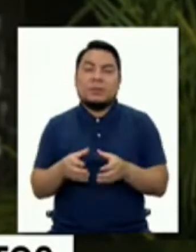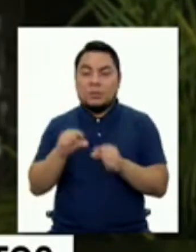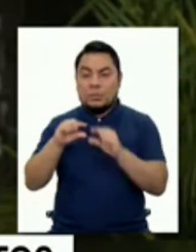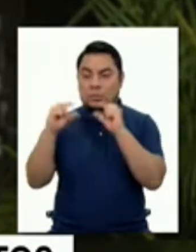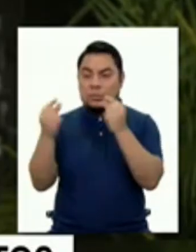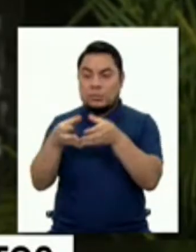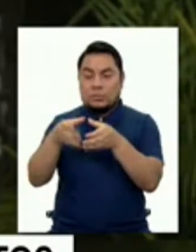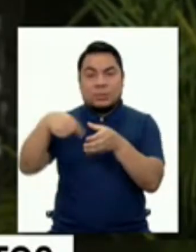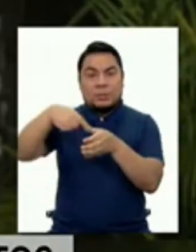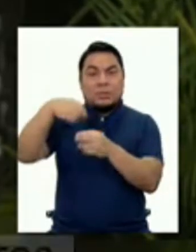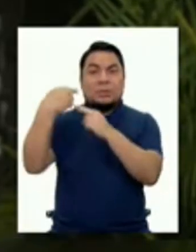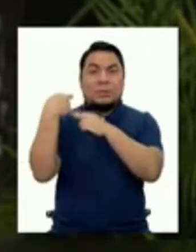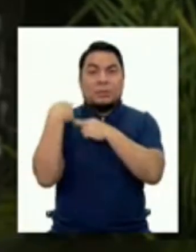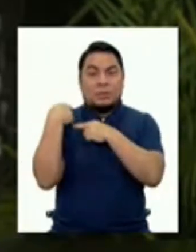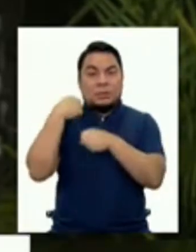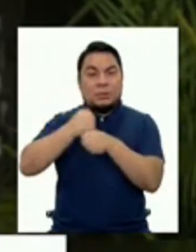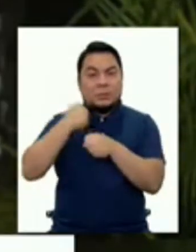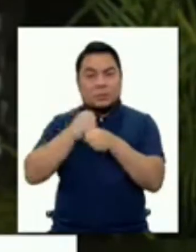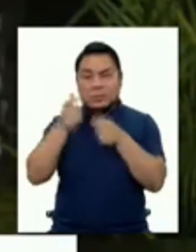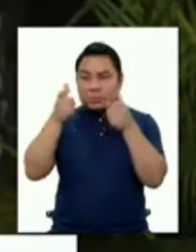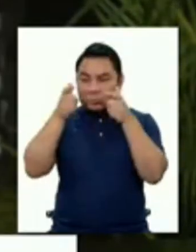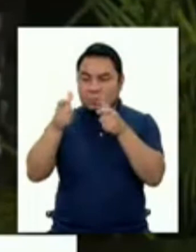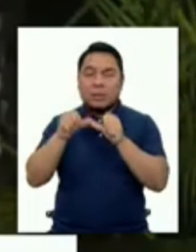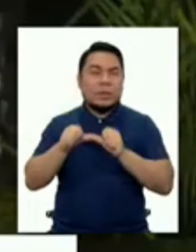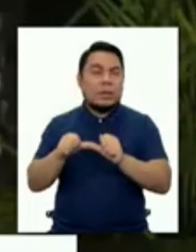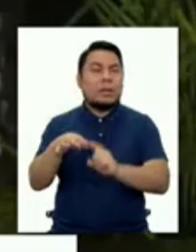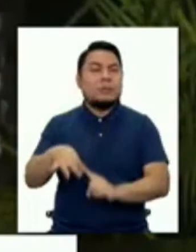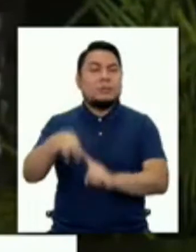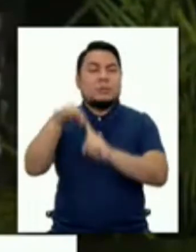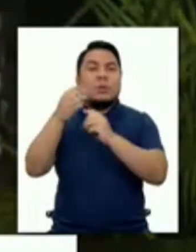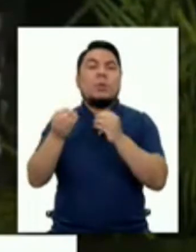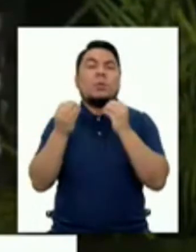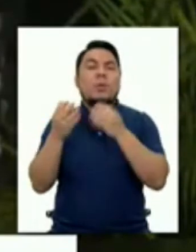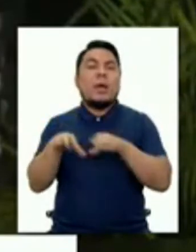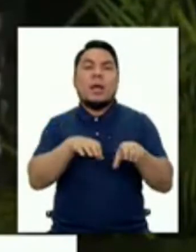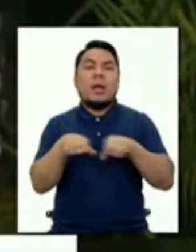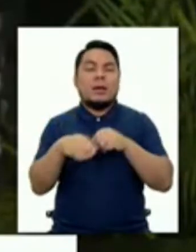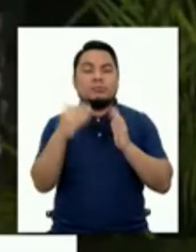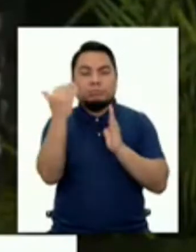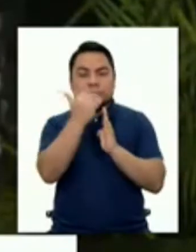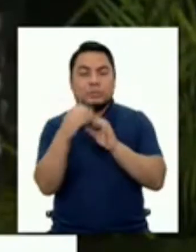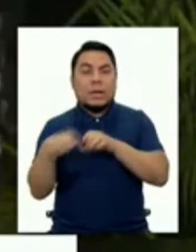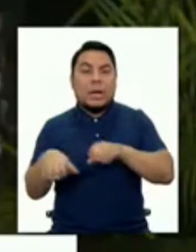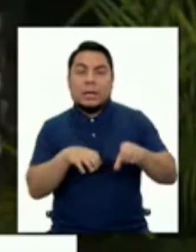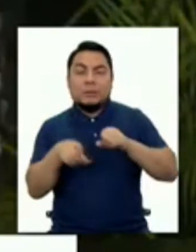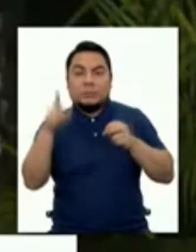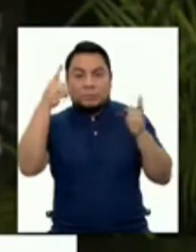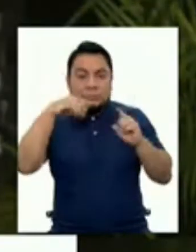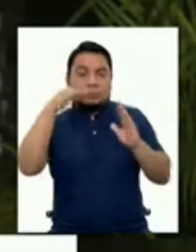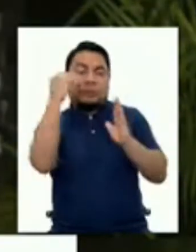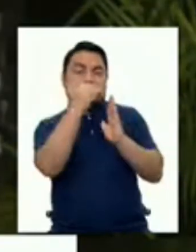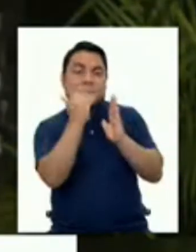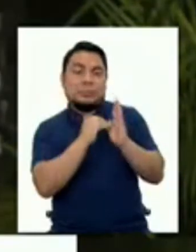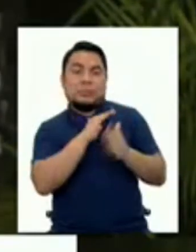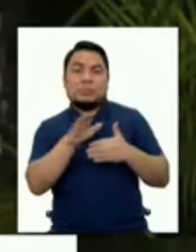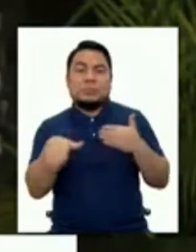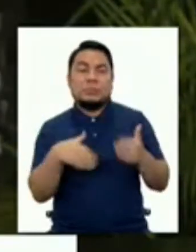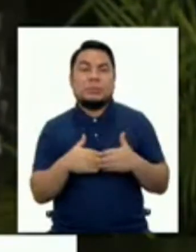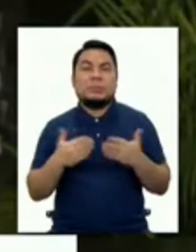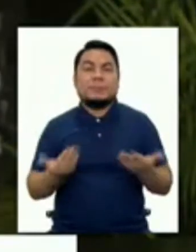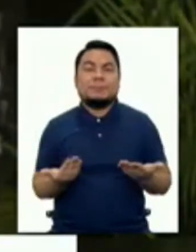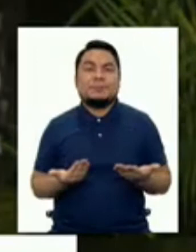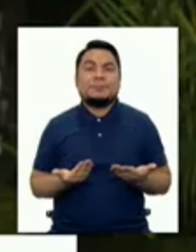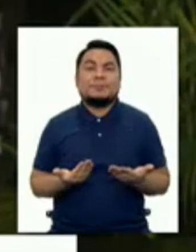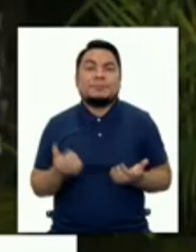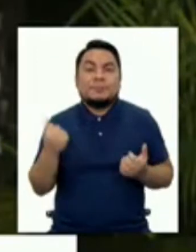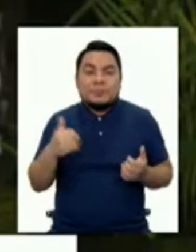comisionada para que le haga un seguimiento especial en lo que es el tratamiento, el cumplimiento y sobre todo